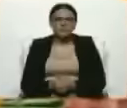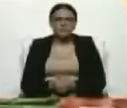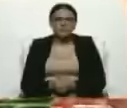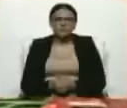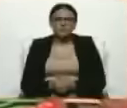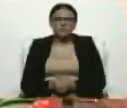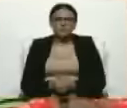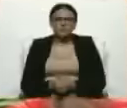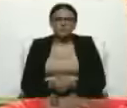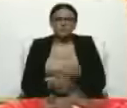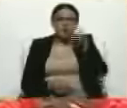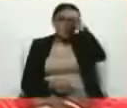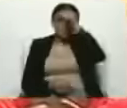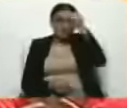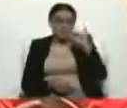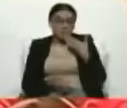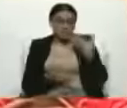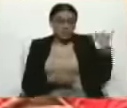El domingo,